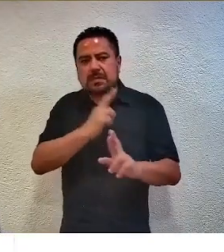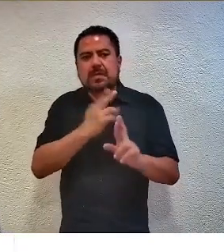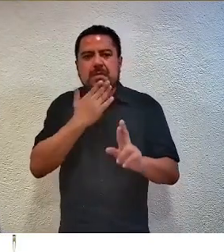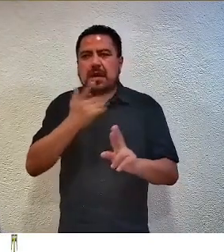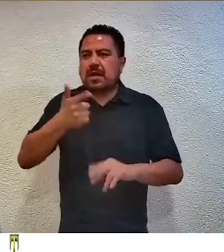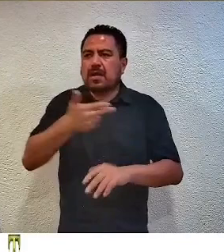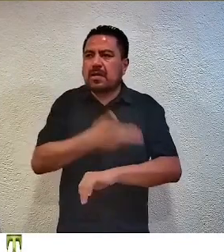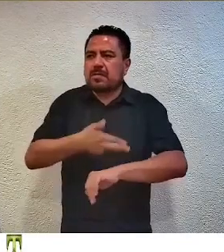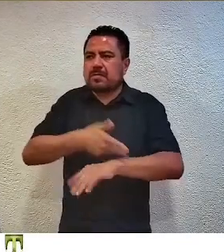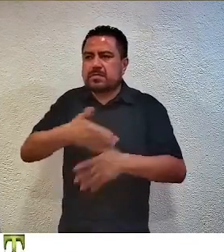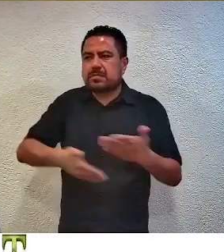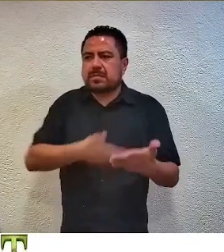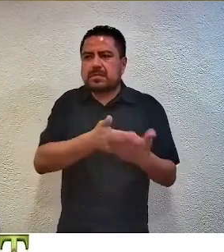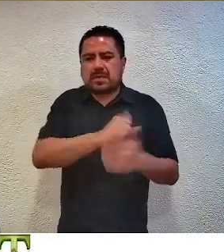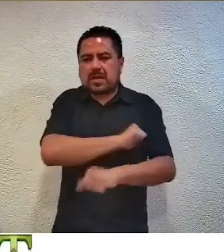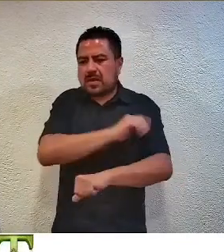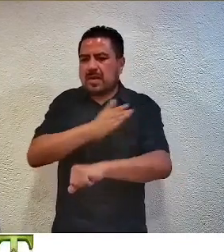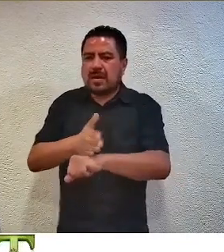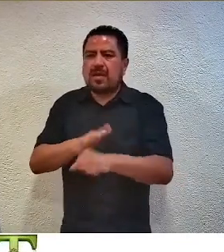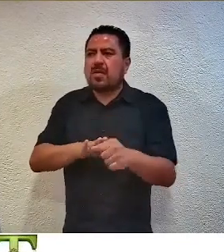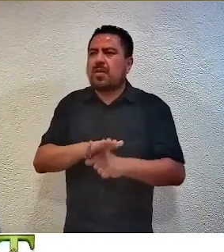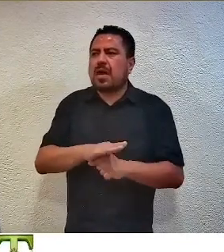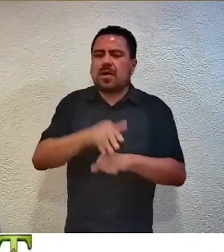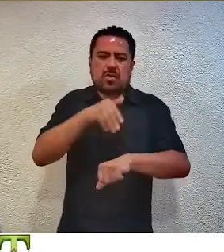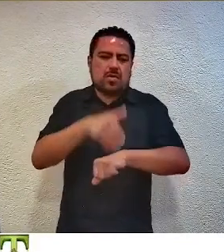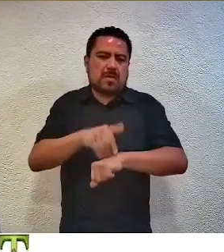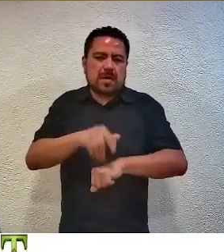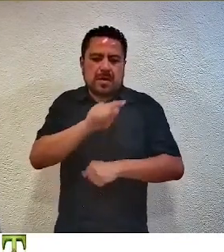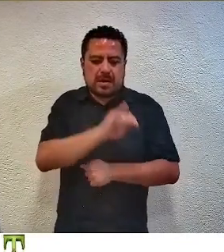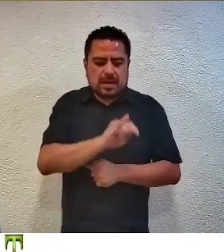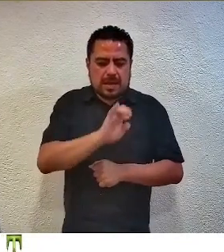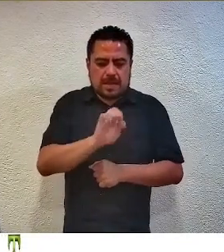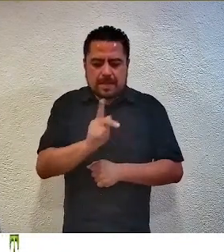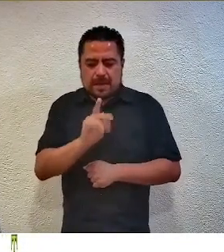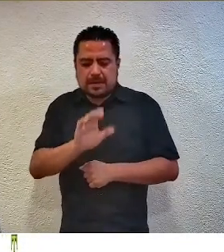en el procedimiento especial sancionador con número de expediente